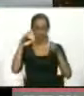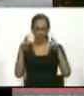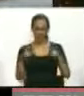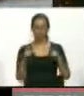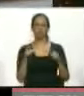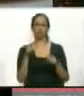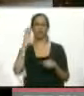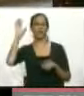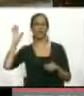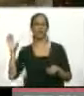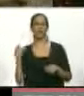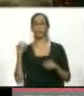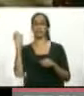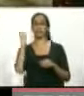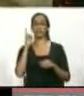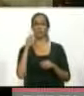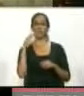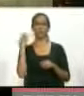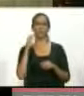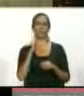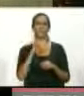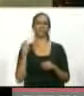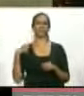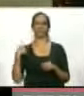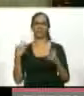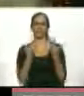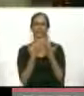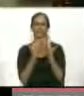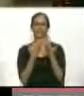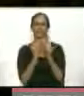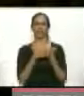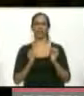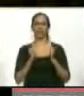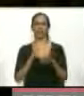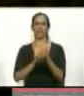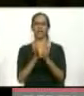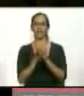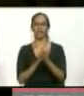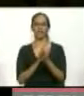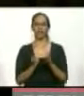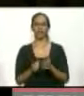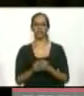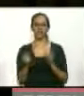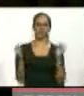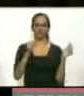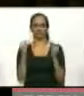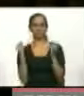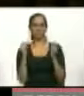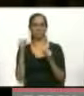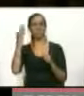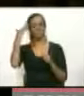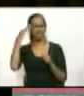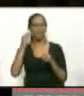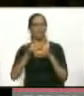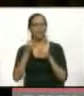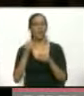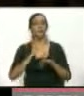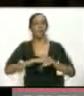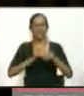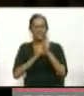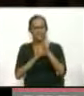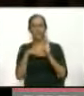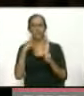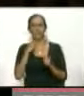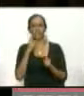menos granos y colombianos no tendrían que disputarse el origen de las arepas se lo que están pensando porque los líderes políticos